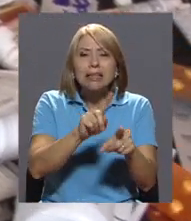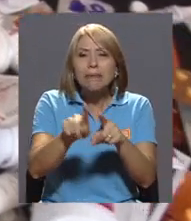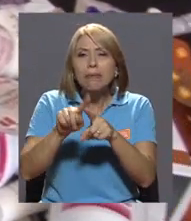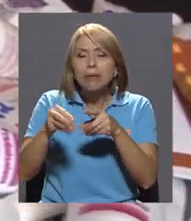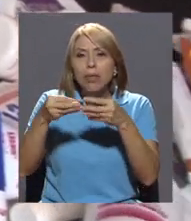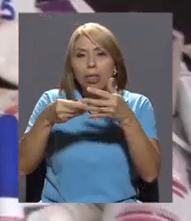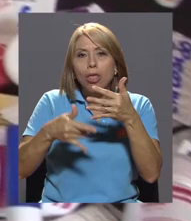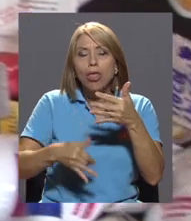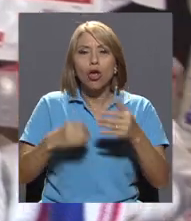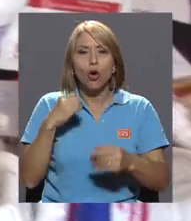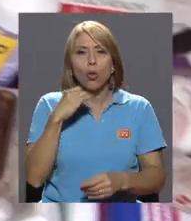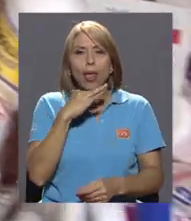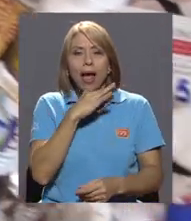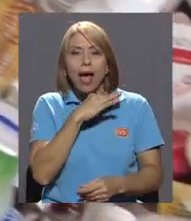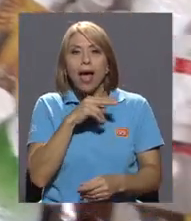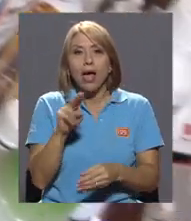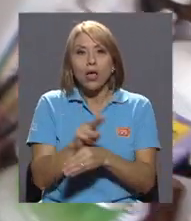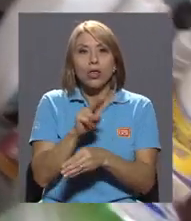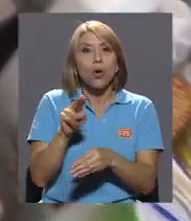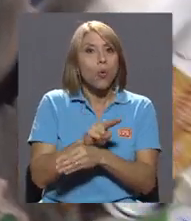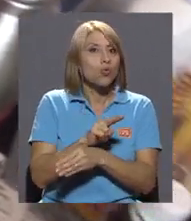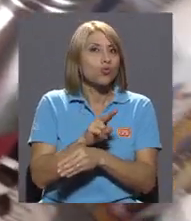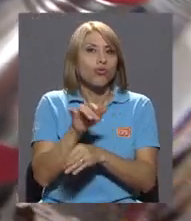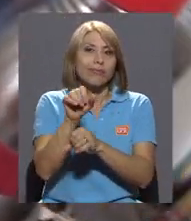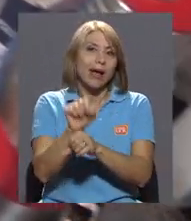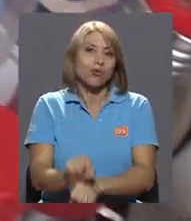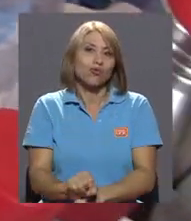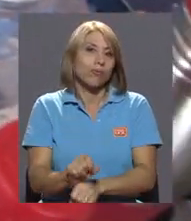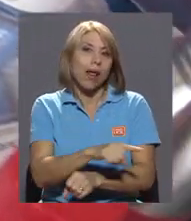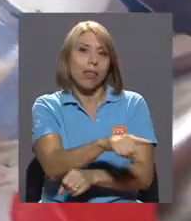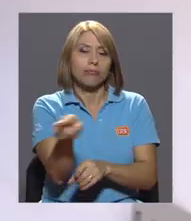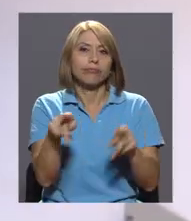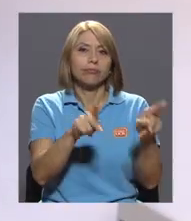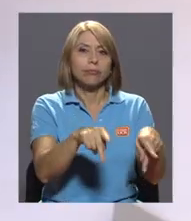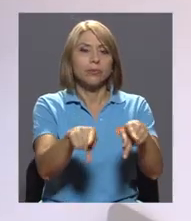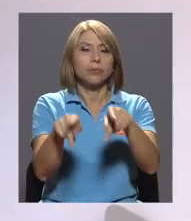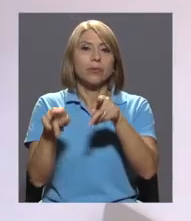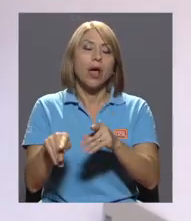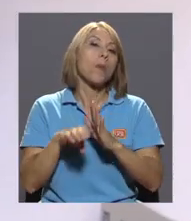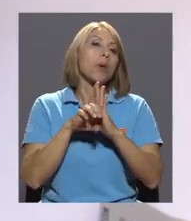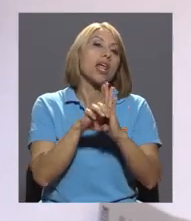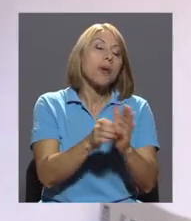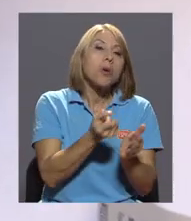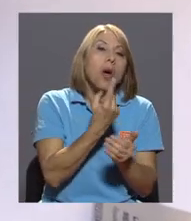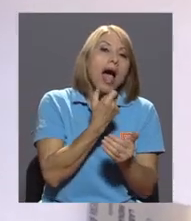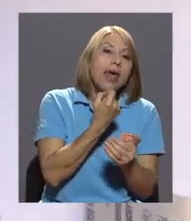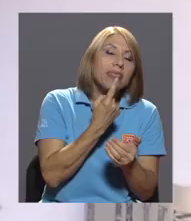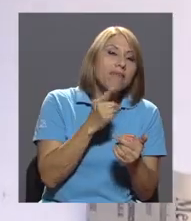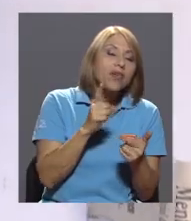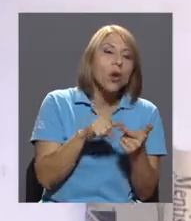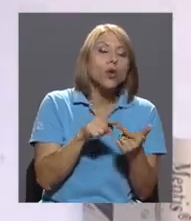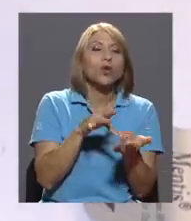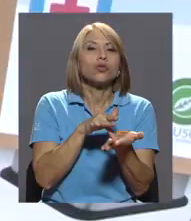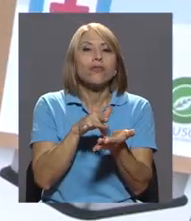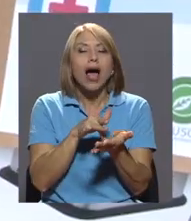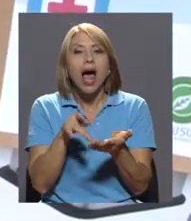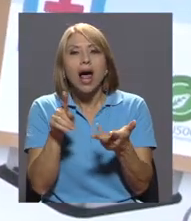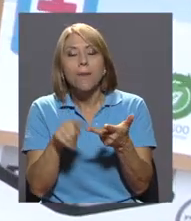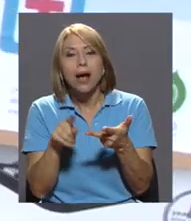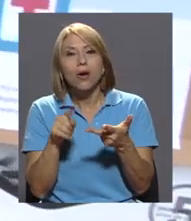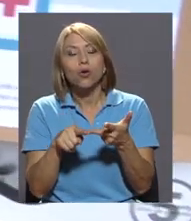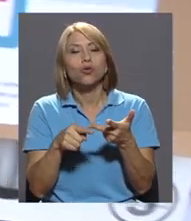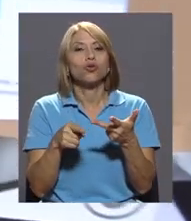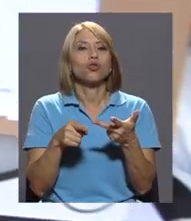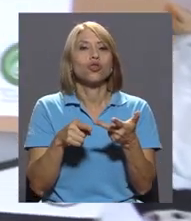diversa que son de uso habitual por la población, como antibióticos, fármacos, compuestos activos